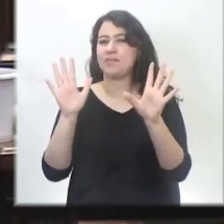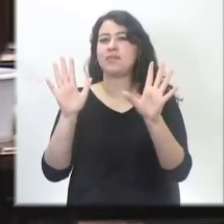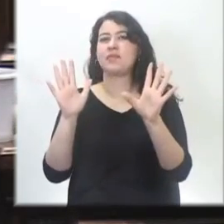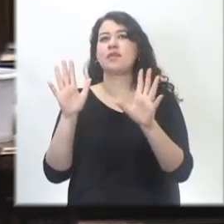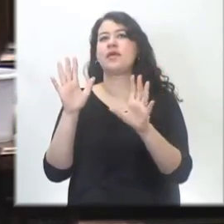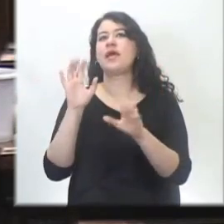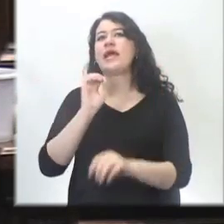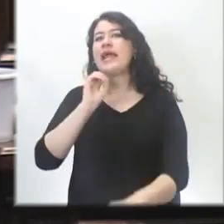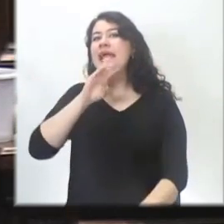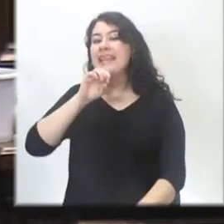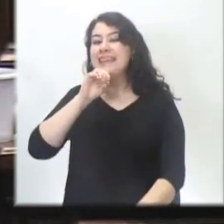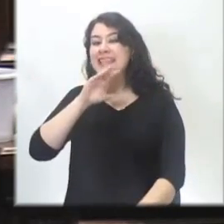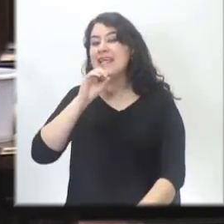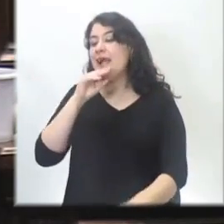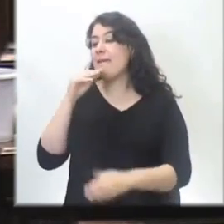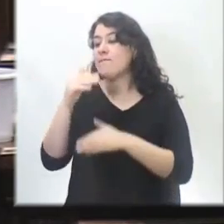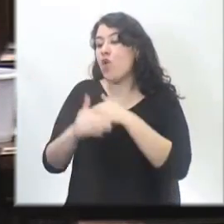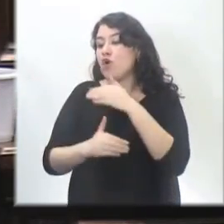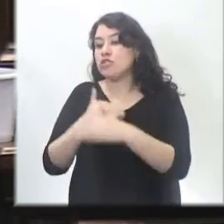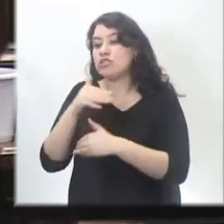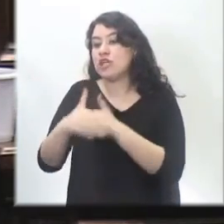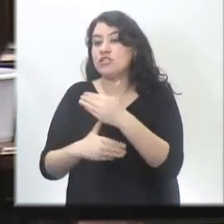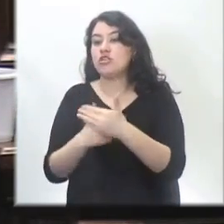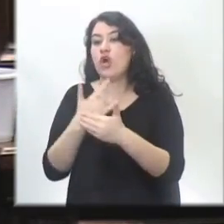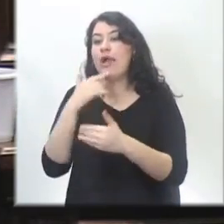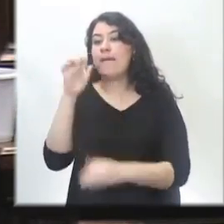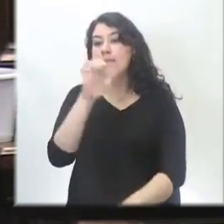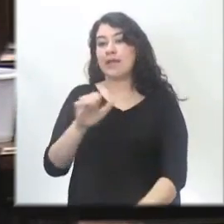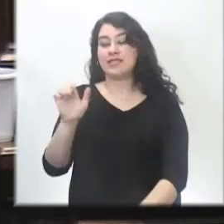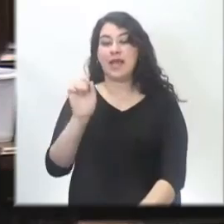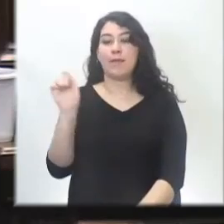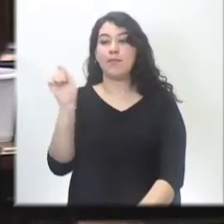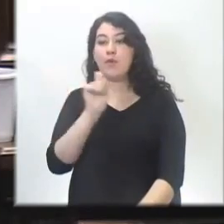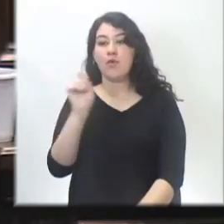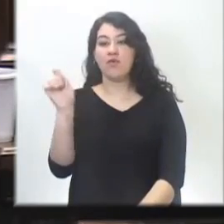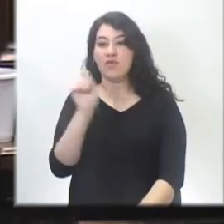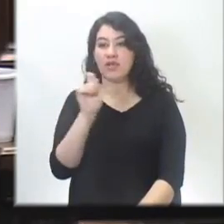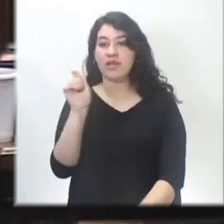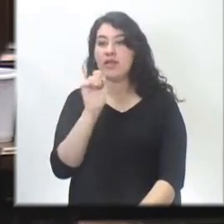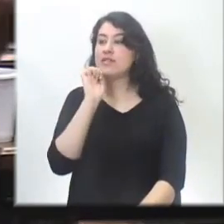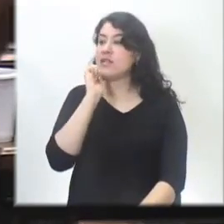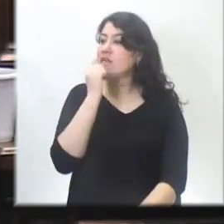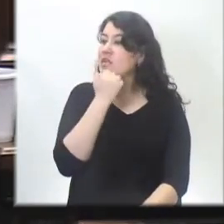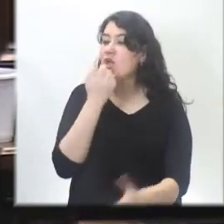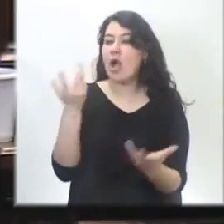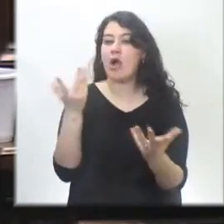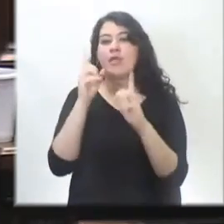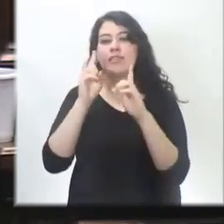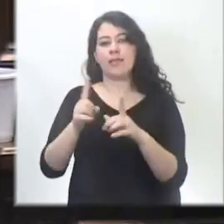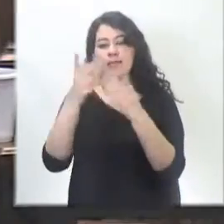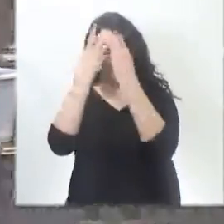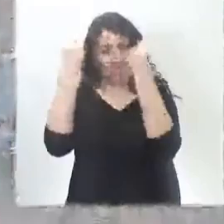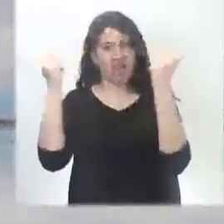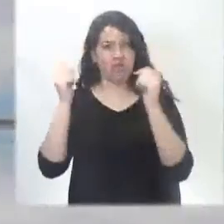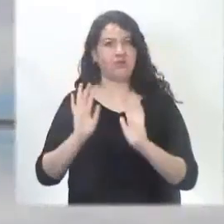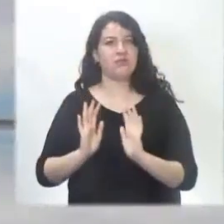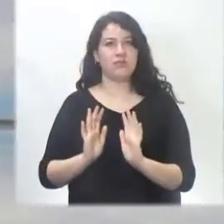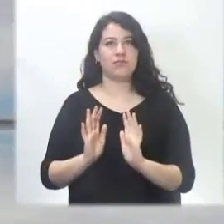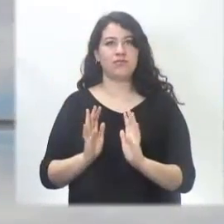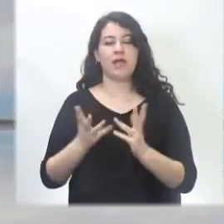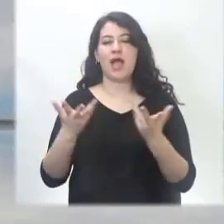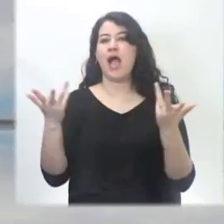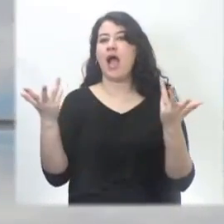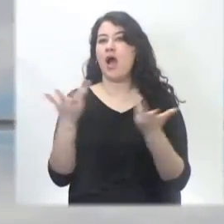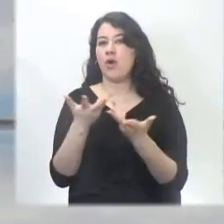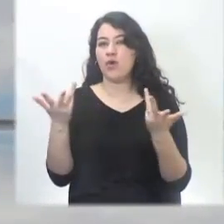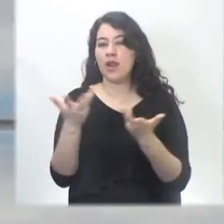además procesos que han hecho empresas públicas en nuestro país bajo la lógica del secreto, ahora se olvidaron también de eso. Y ahora